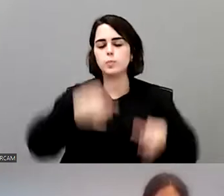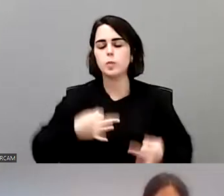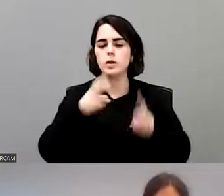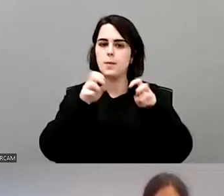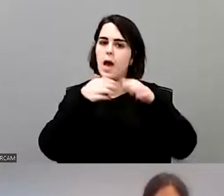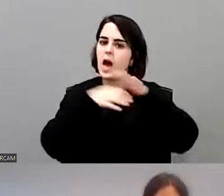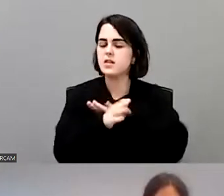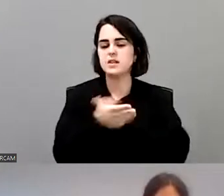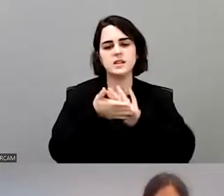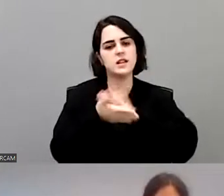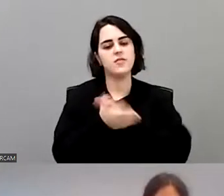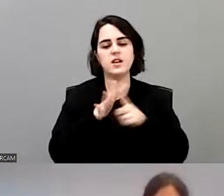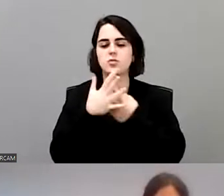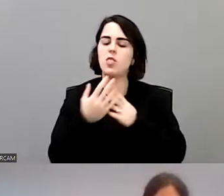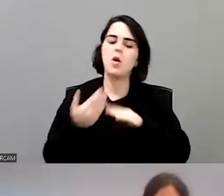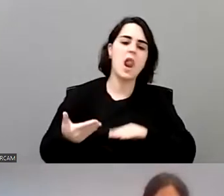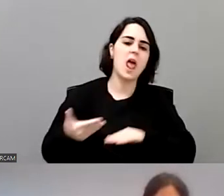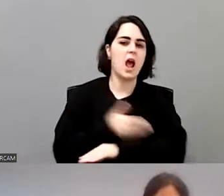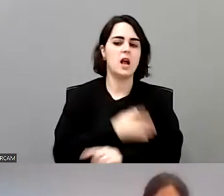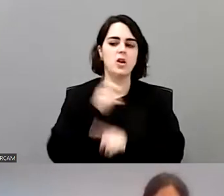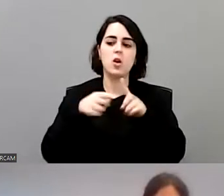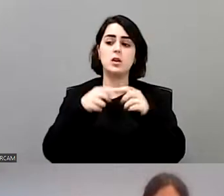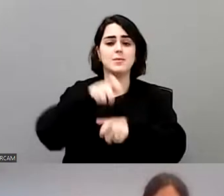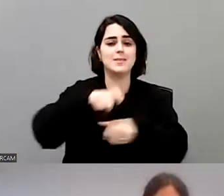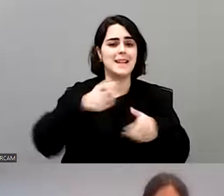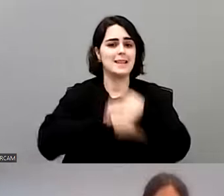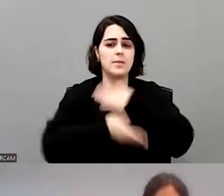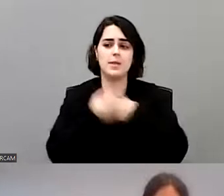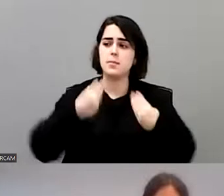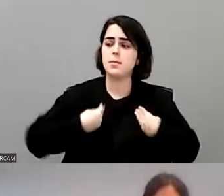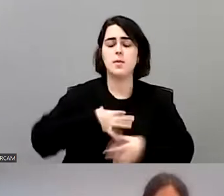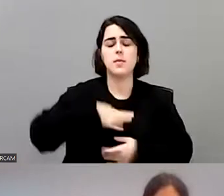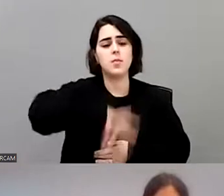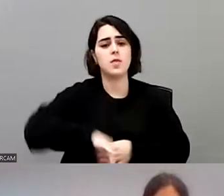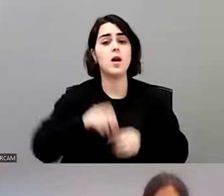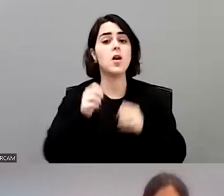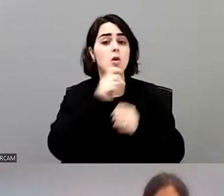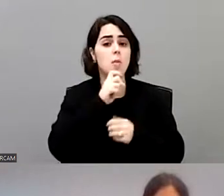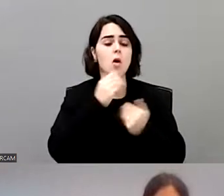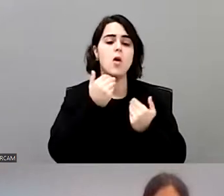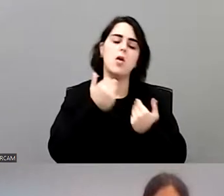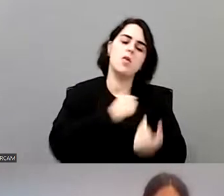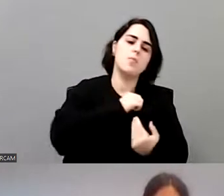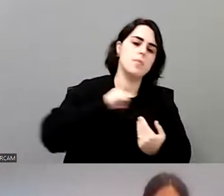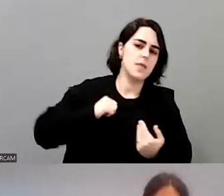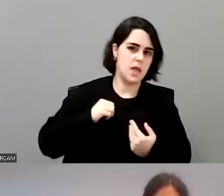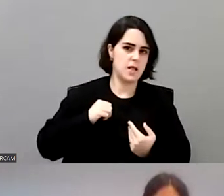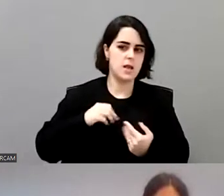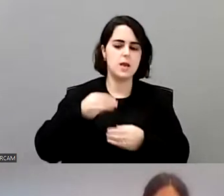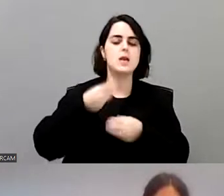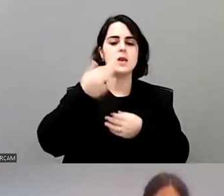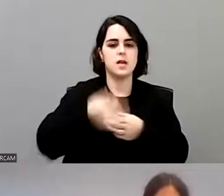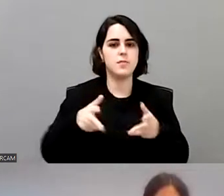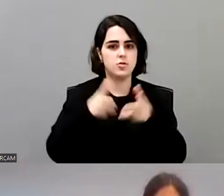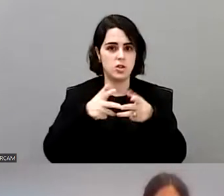es una condición previa para que las personas con discapacidad puedan vivir de forma independiente y participar en la sociedad en igualdad